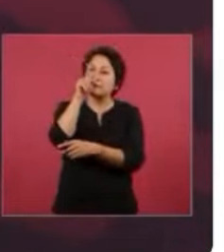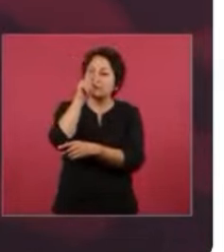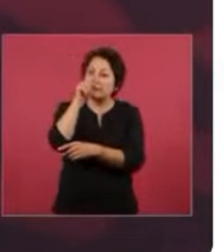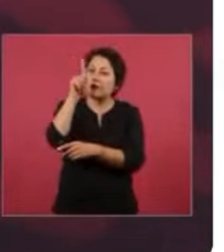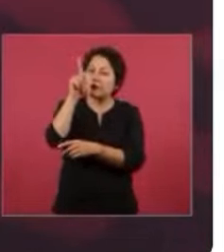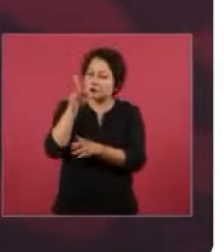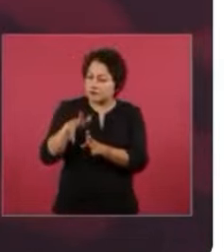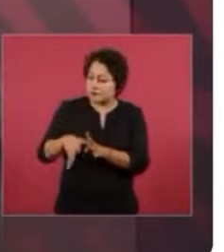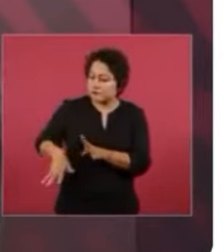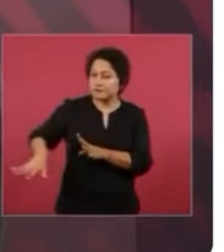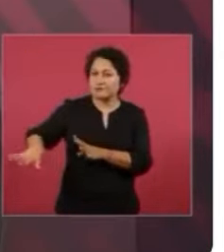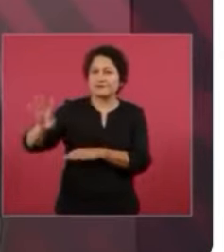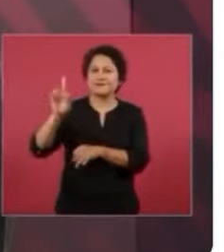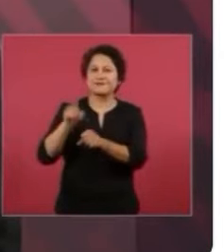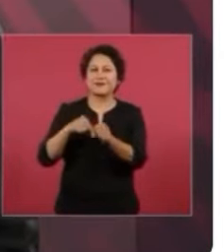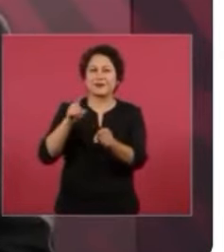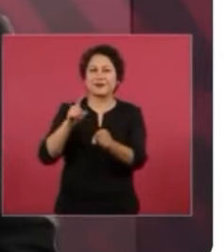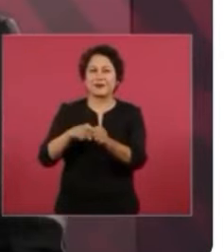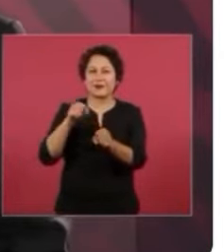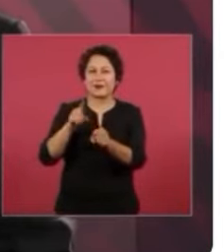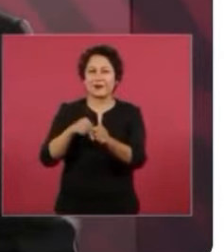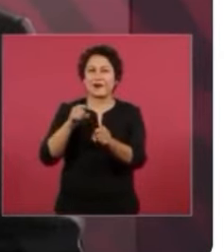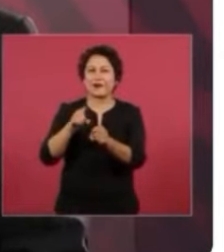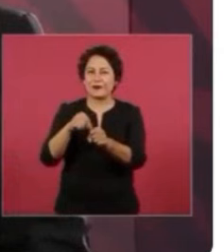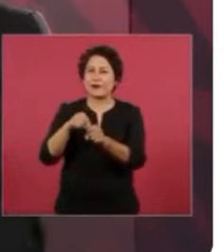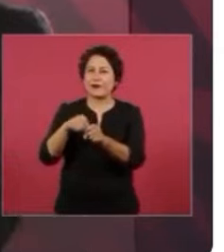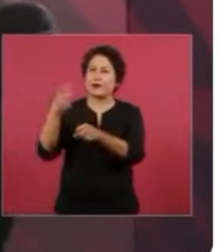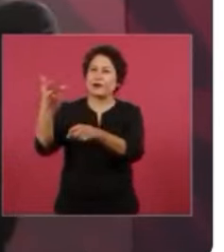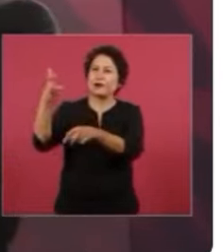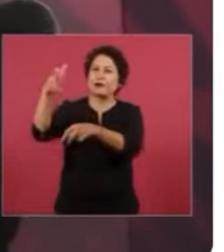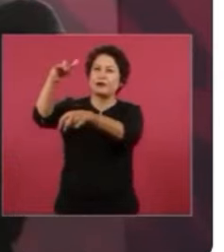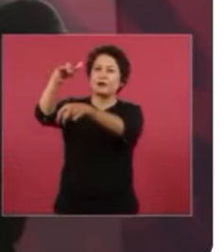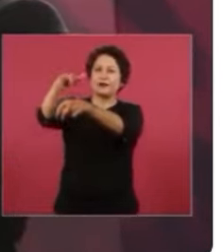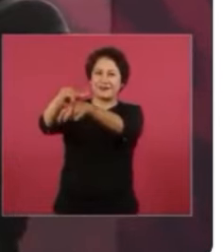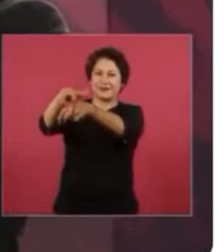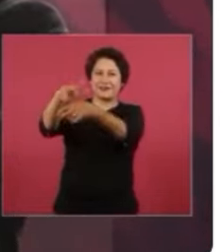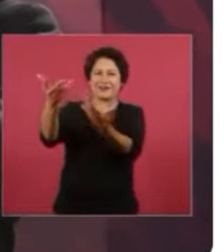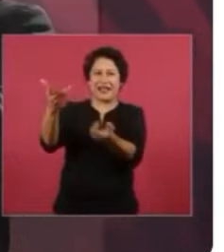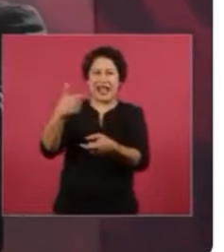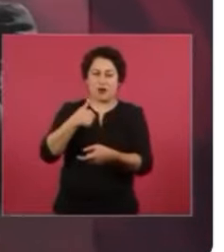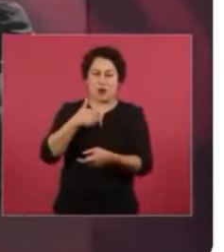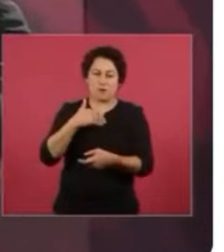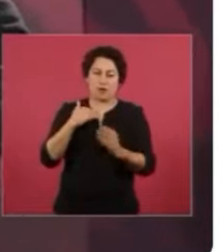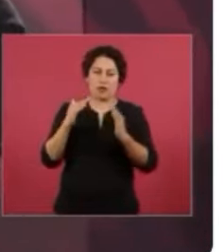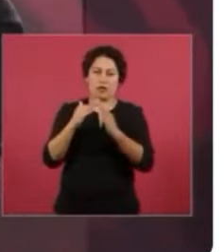huapaque que tengo ahí los voy a estar viendo